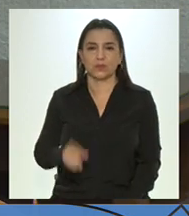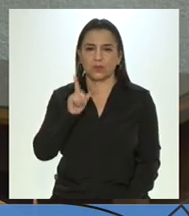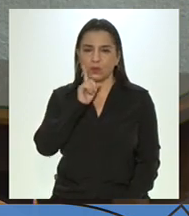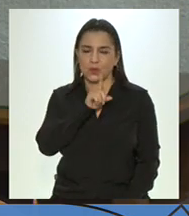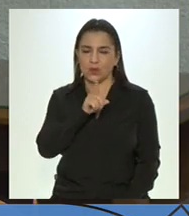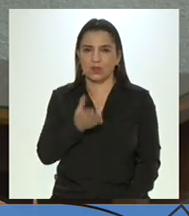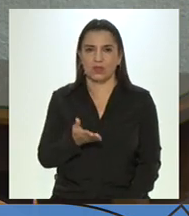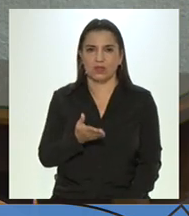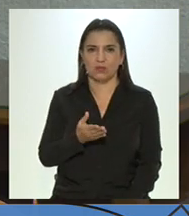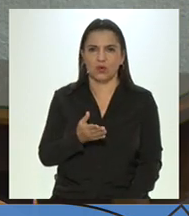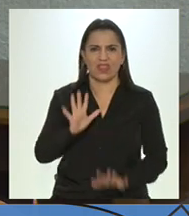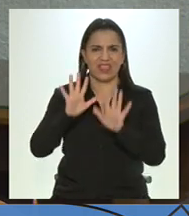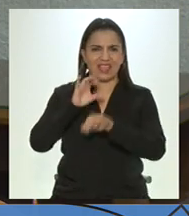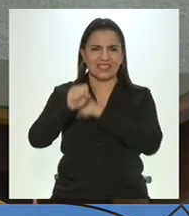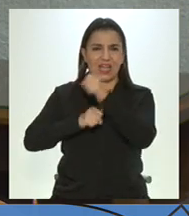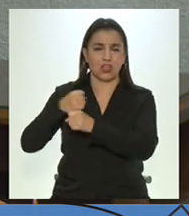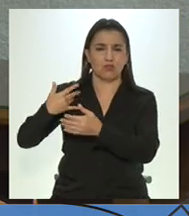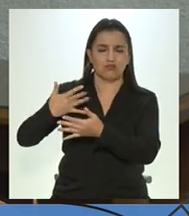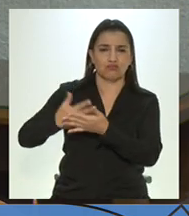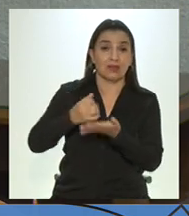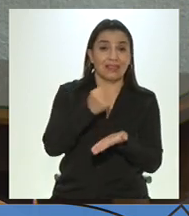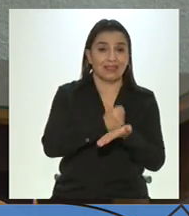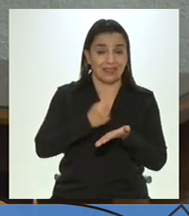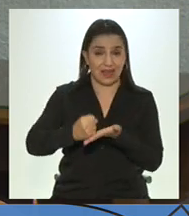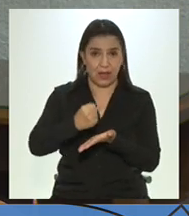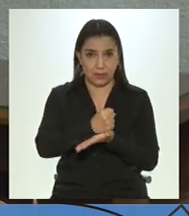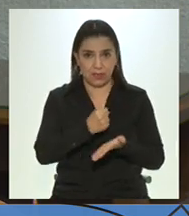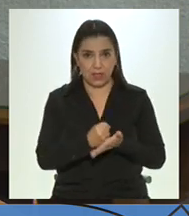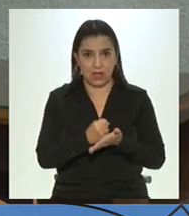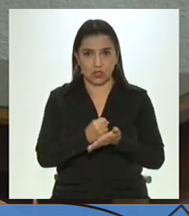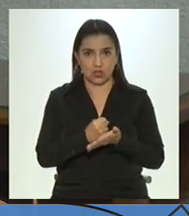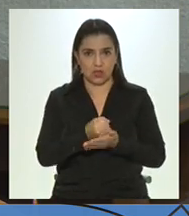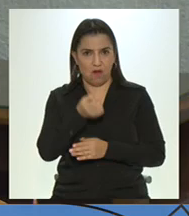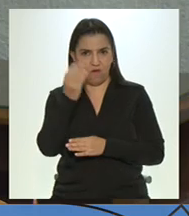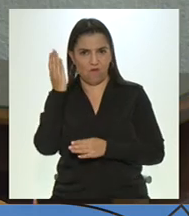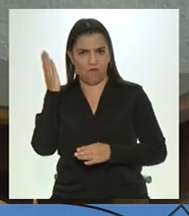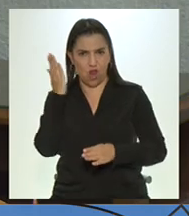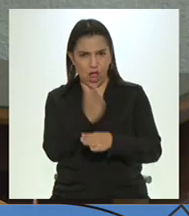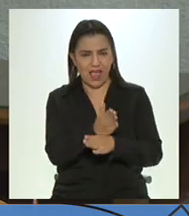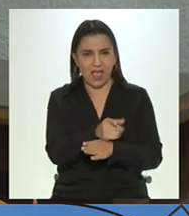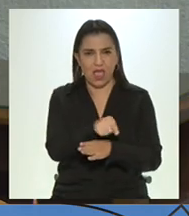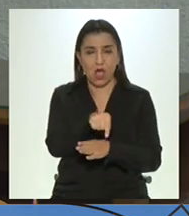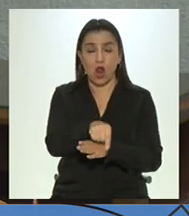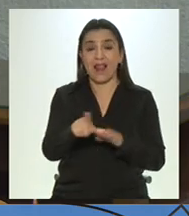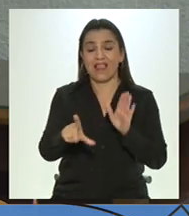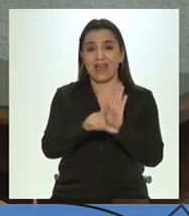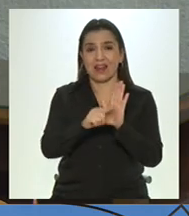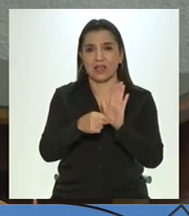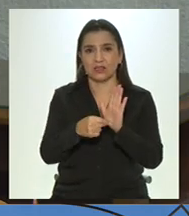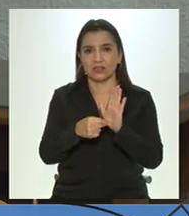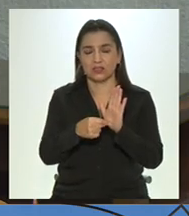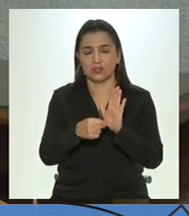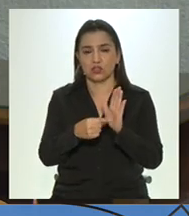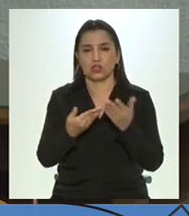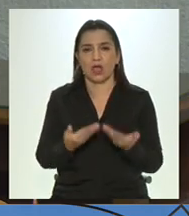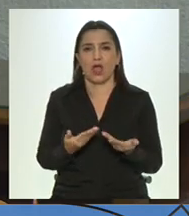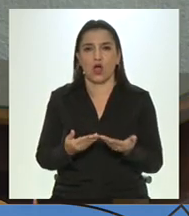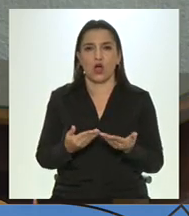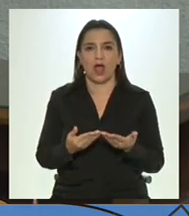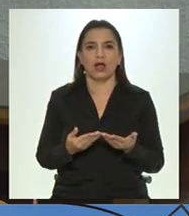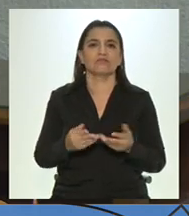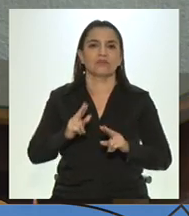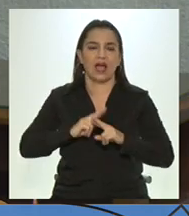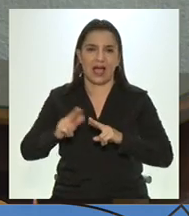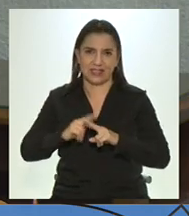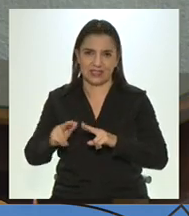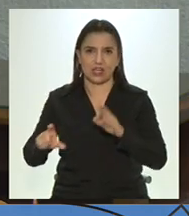después de 10 años de tramitación de bloqueo legislativo debemos concluir la tramitación de la reforma al código de aguas